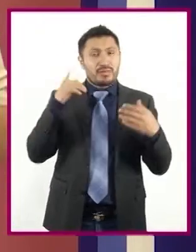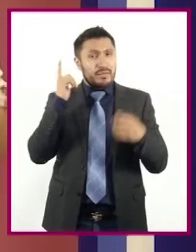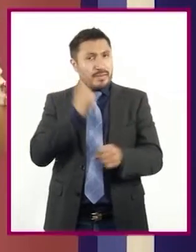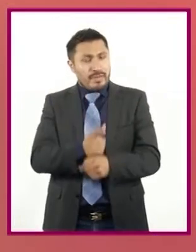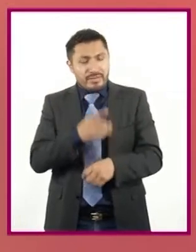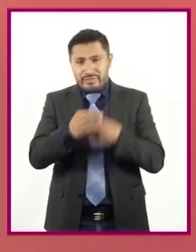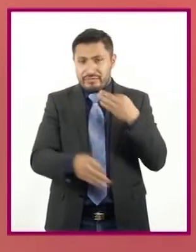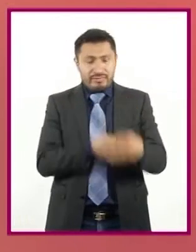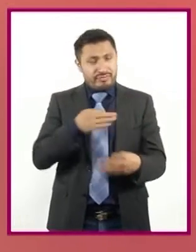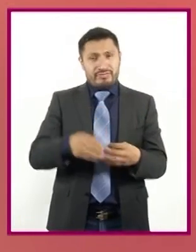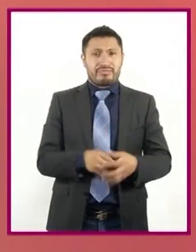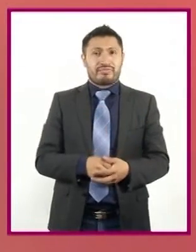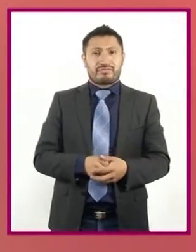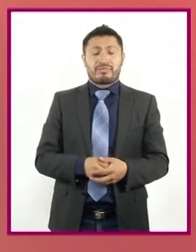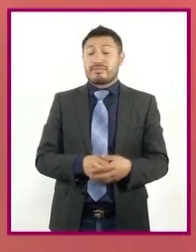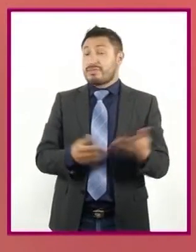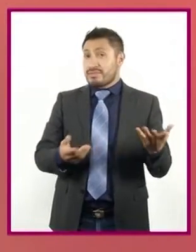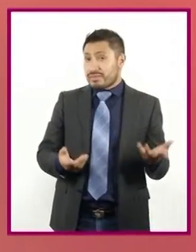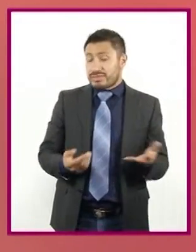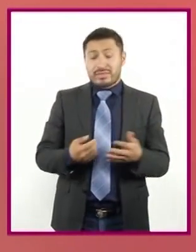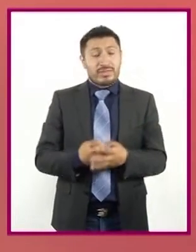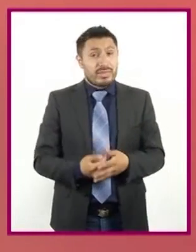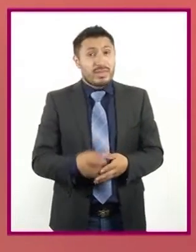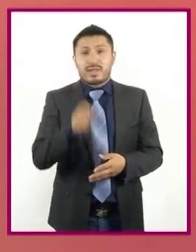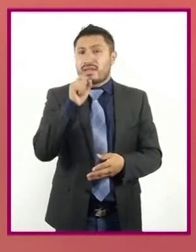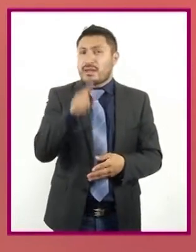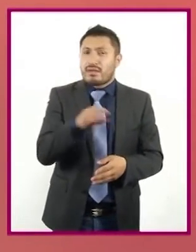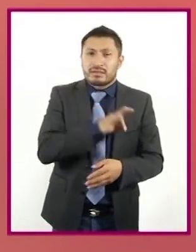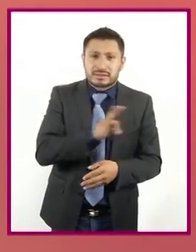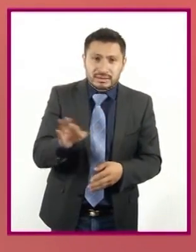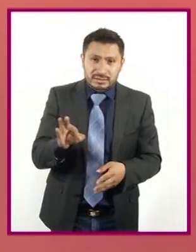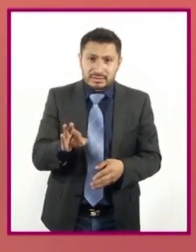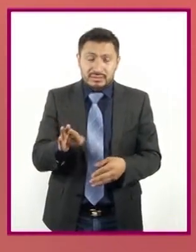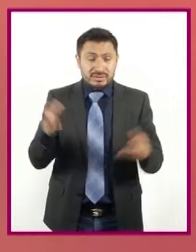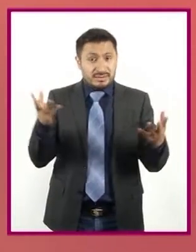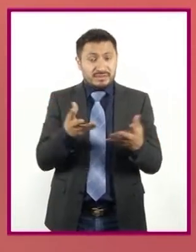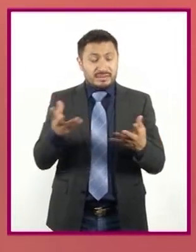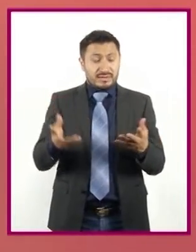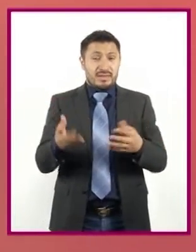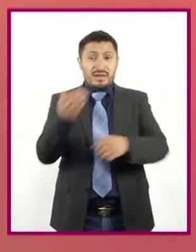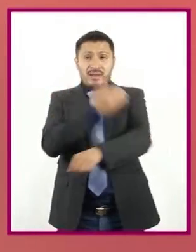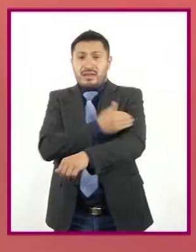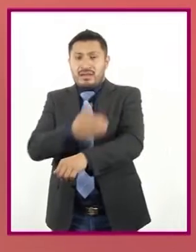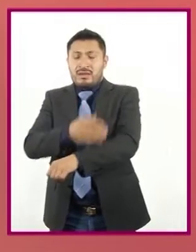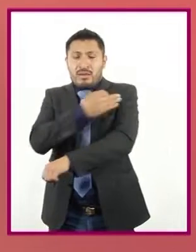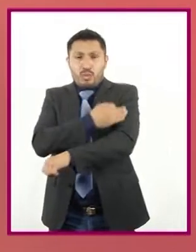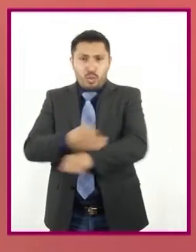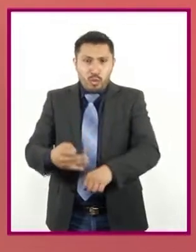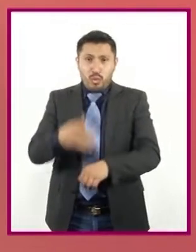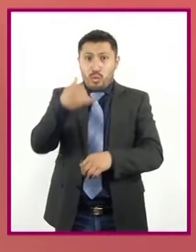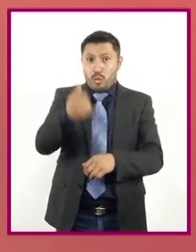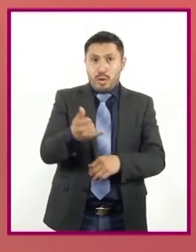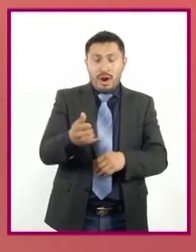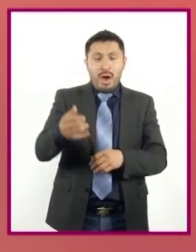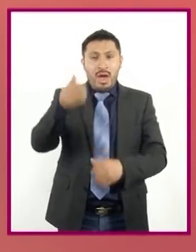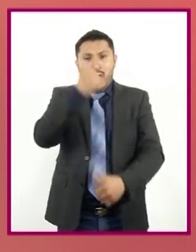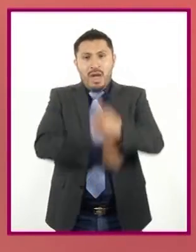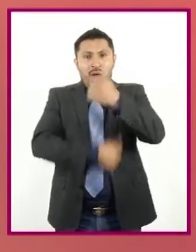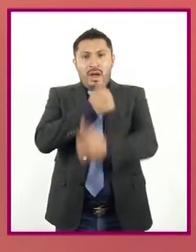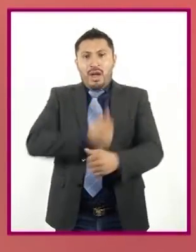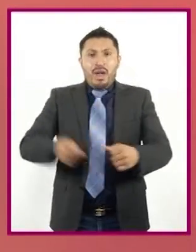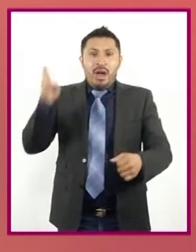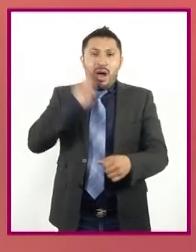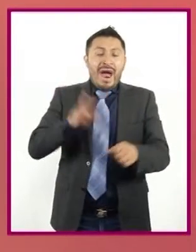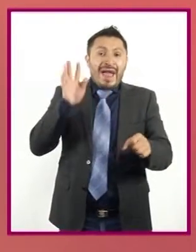todos. Profesora, y también pueden realizar este reto en compañía de su familia y competir para ver quién